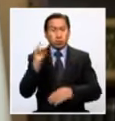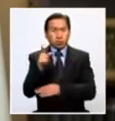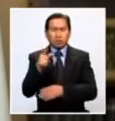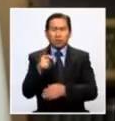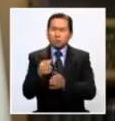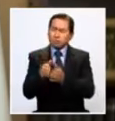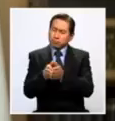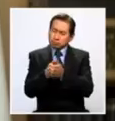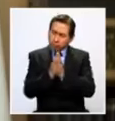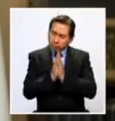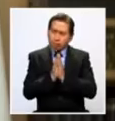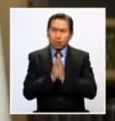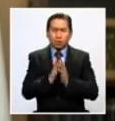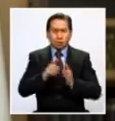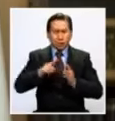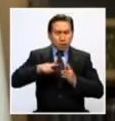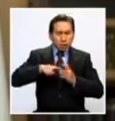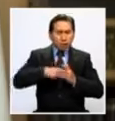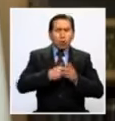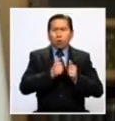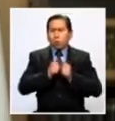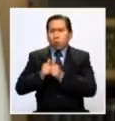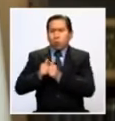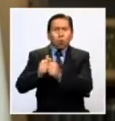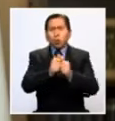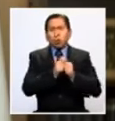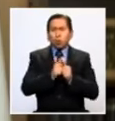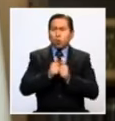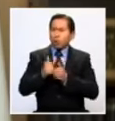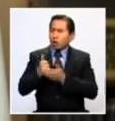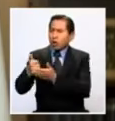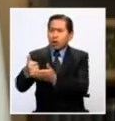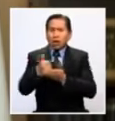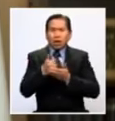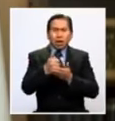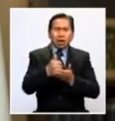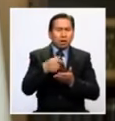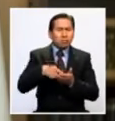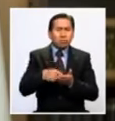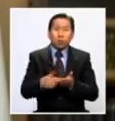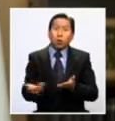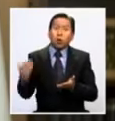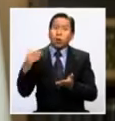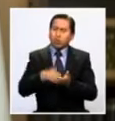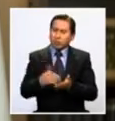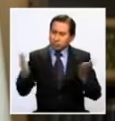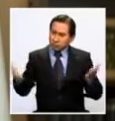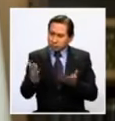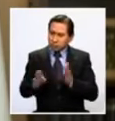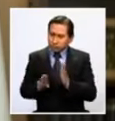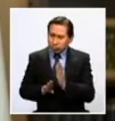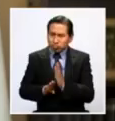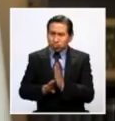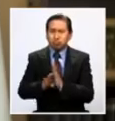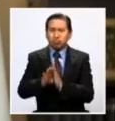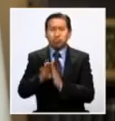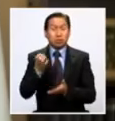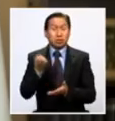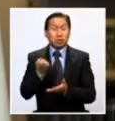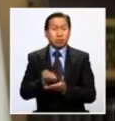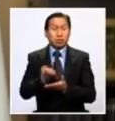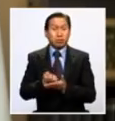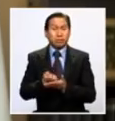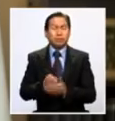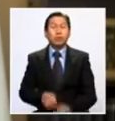iniciemos juntos y ayudándonos los unos a los otros la reactivación de la economía. Como ustedes